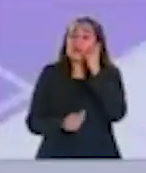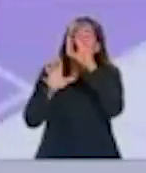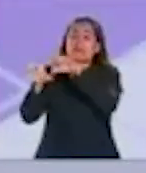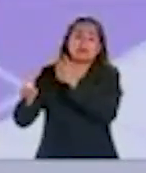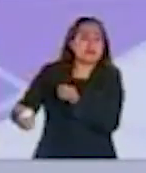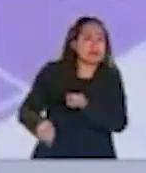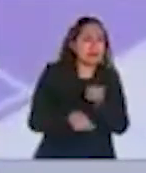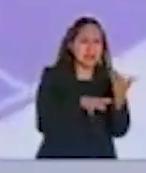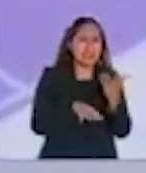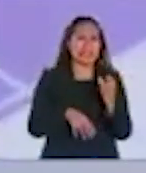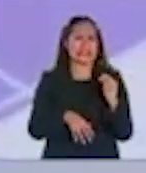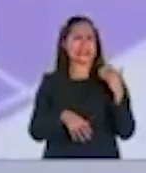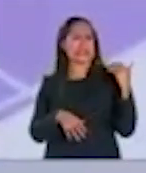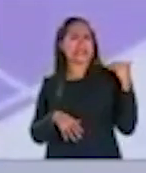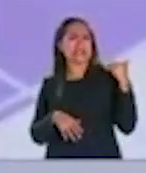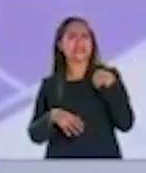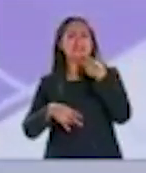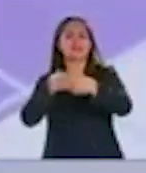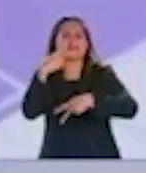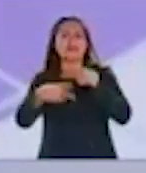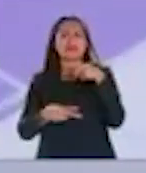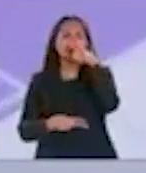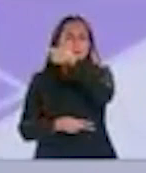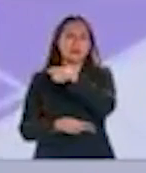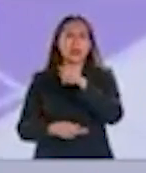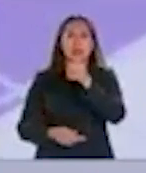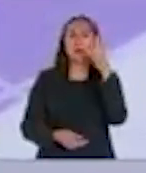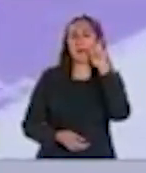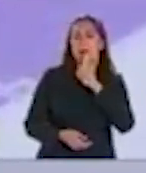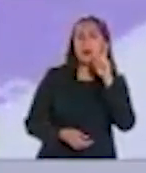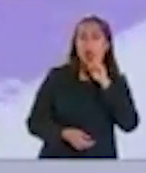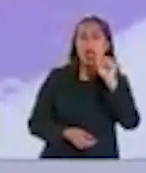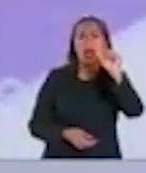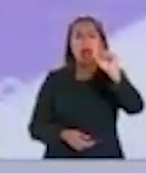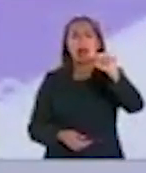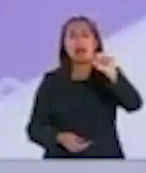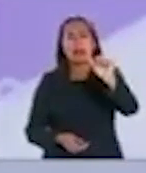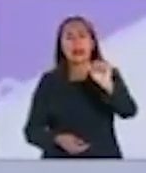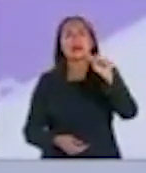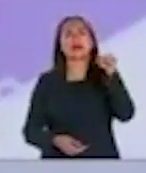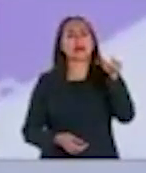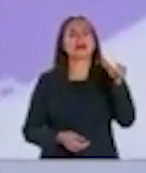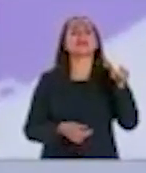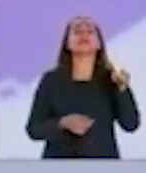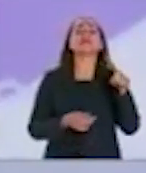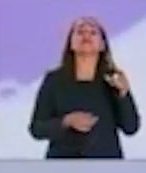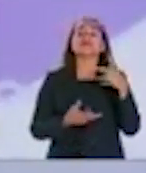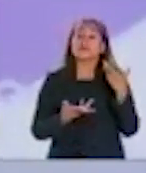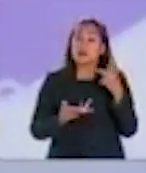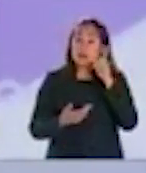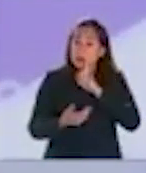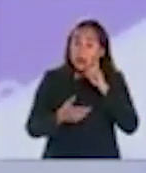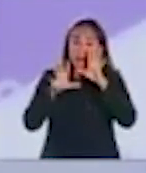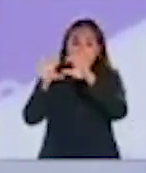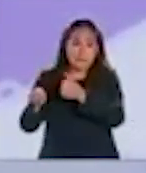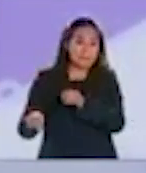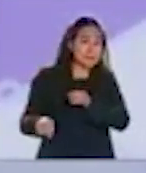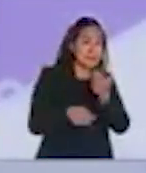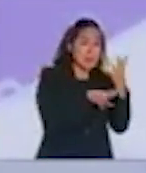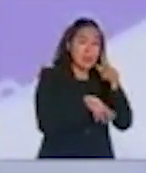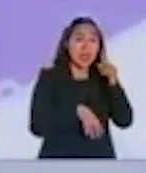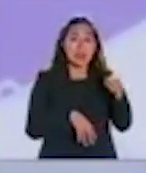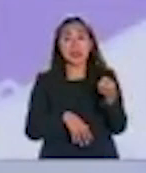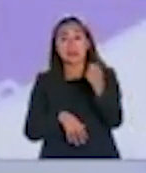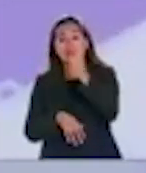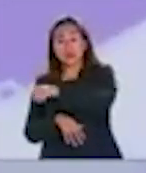laura absolutamente destrozada la deportaron recientemente se quedaron allá sus dos hijos uno de 14 uno de